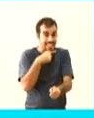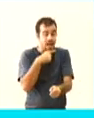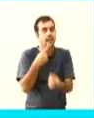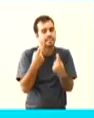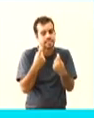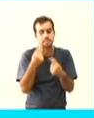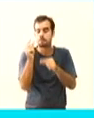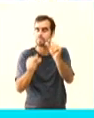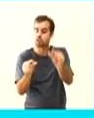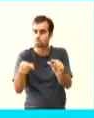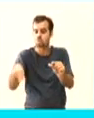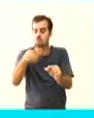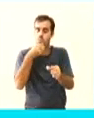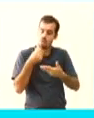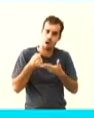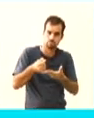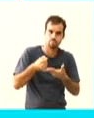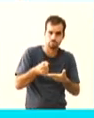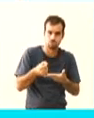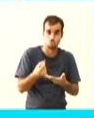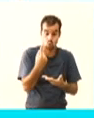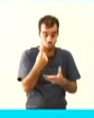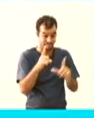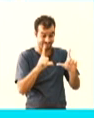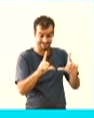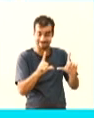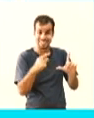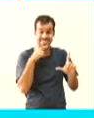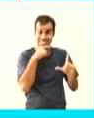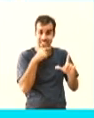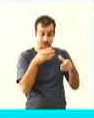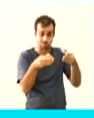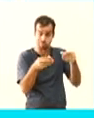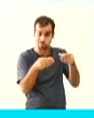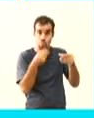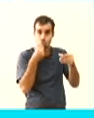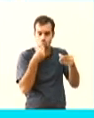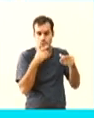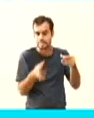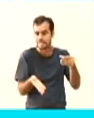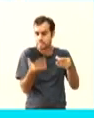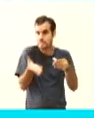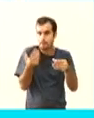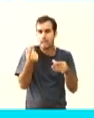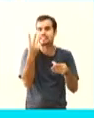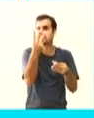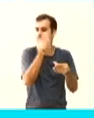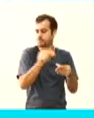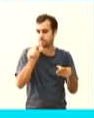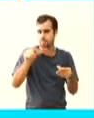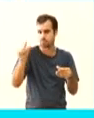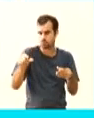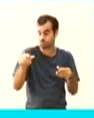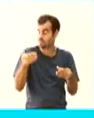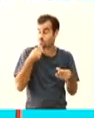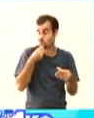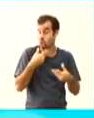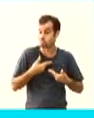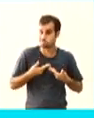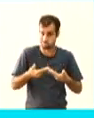para alguien. ¿Sabías que una sola donación de sangre puede salvar hasta 3 vidas? Esta es una buenísima razón para